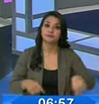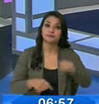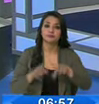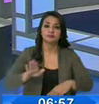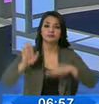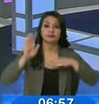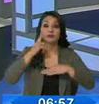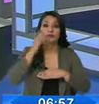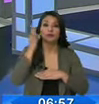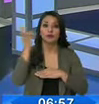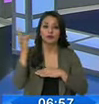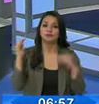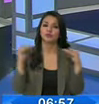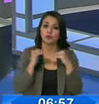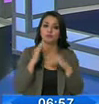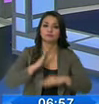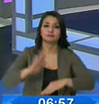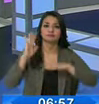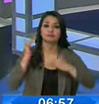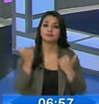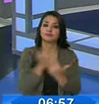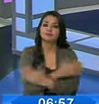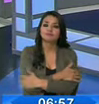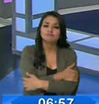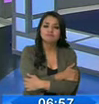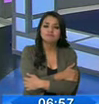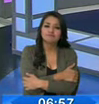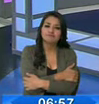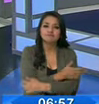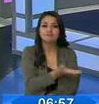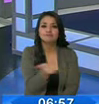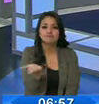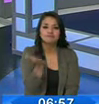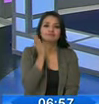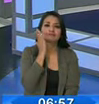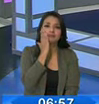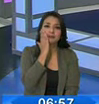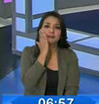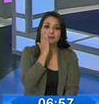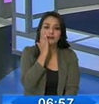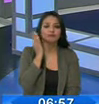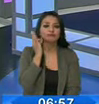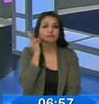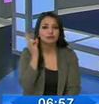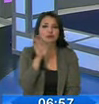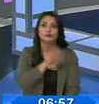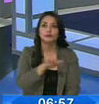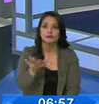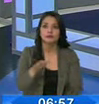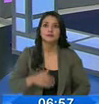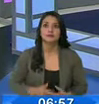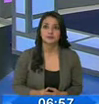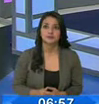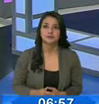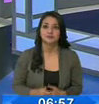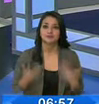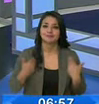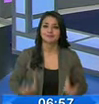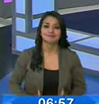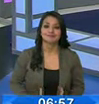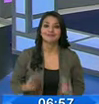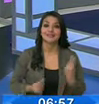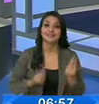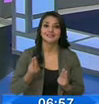y mujeres. Por eso, mi abrazo enorme a ustedes, madres, que nos dieron el ser. Sin ustedes, dale, este pechito no estaría aquí,